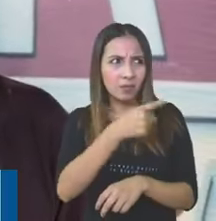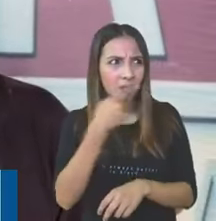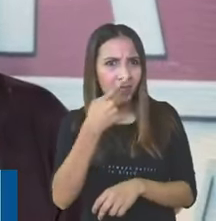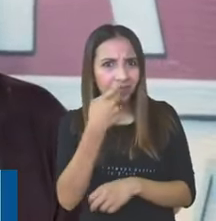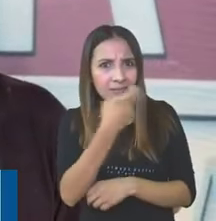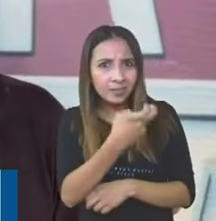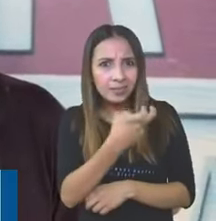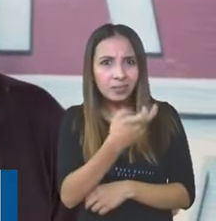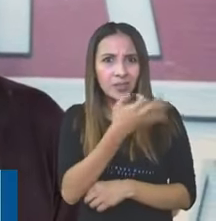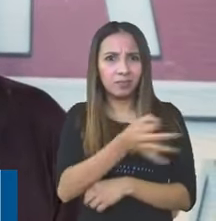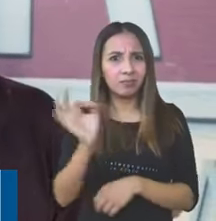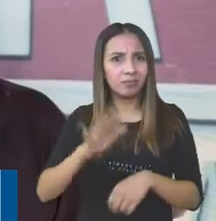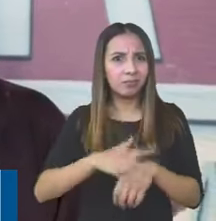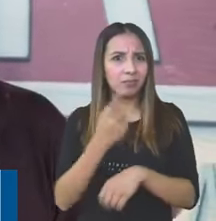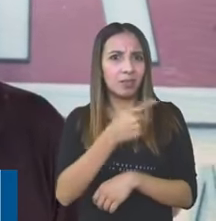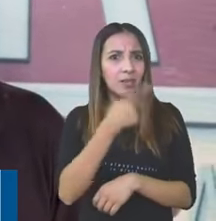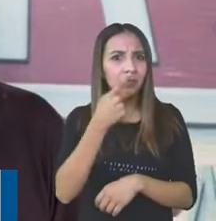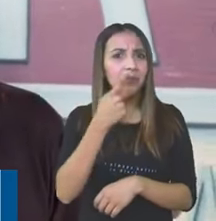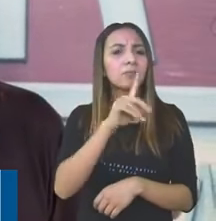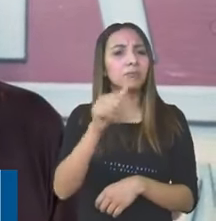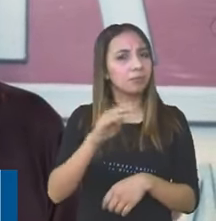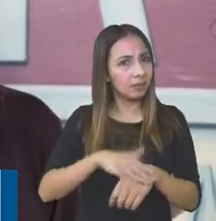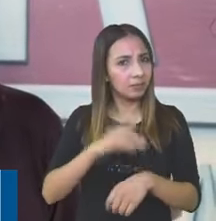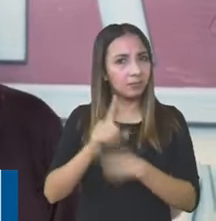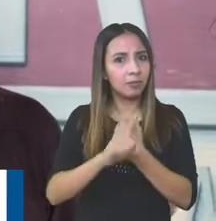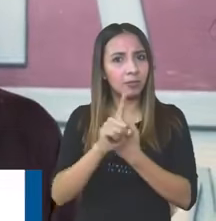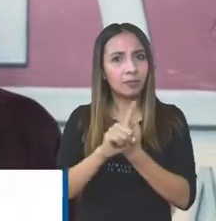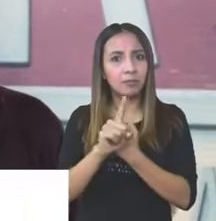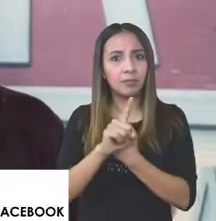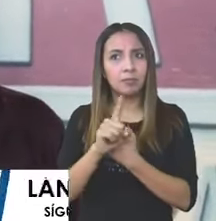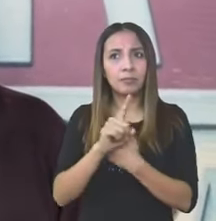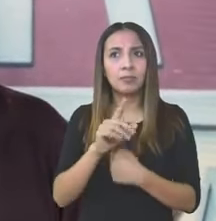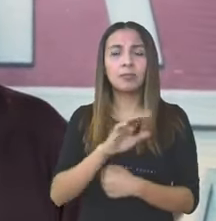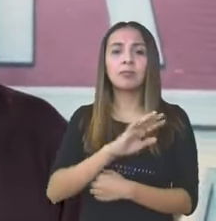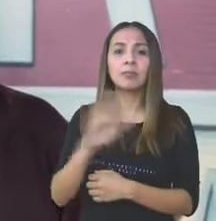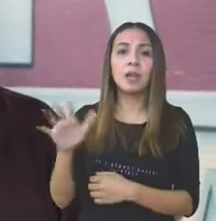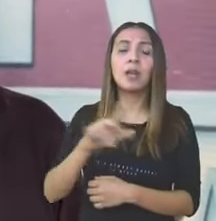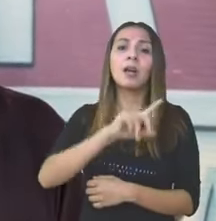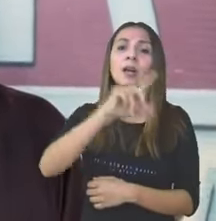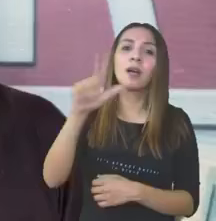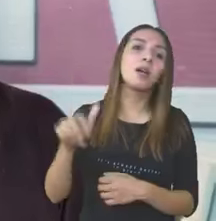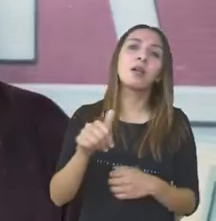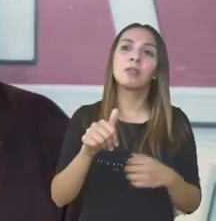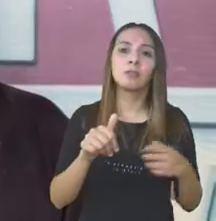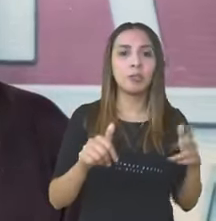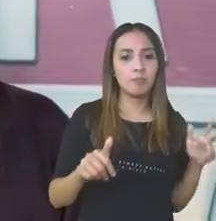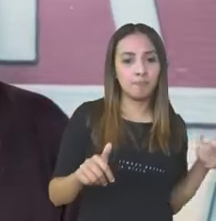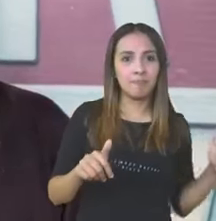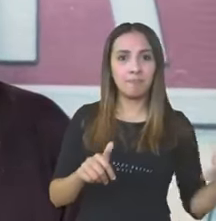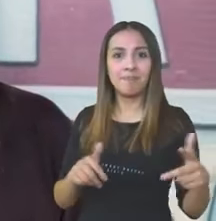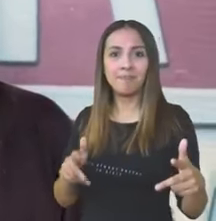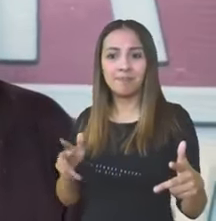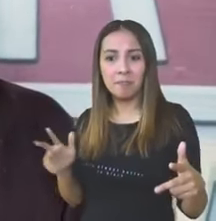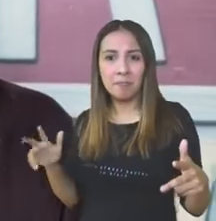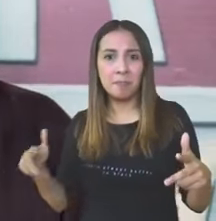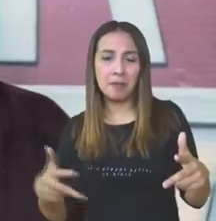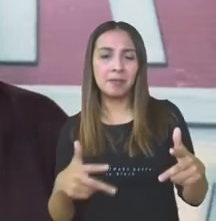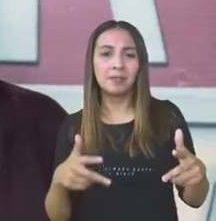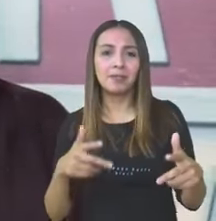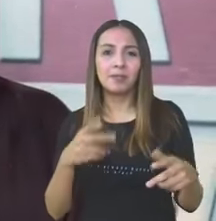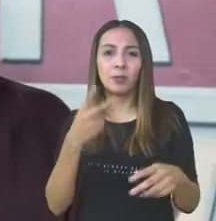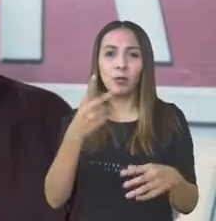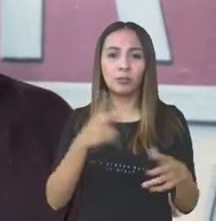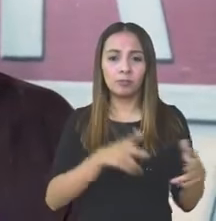estás hablando así porque va a haber problemas. Se me atraviesan las dos camionetas, no me dejan retornar para agarrar el regreso para la hacienda, para la